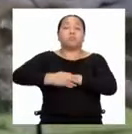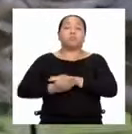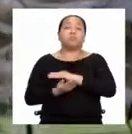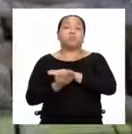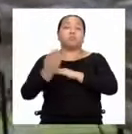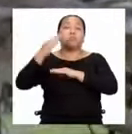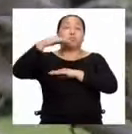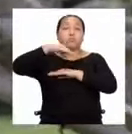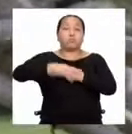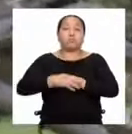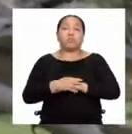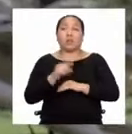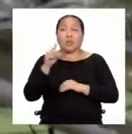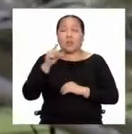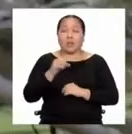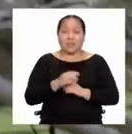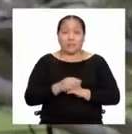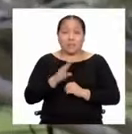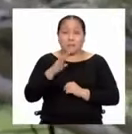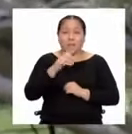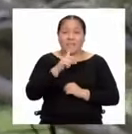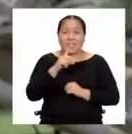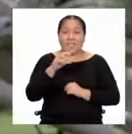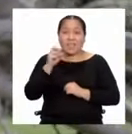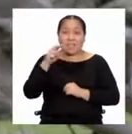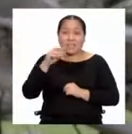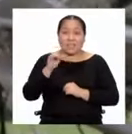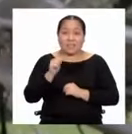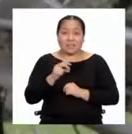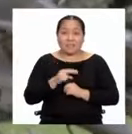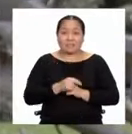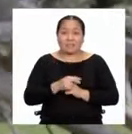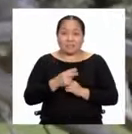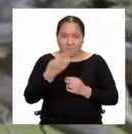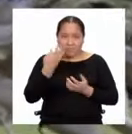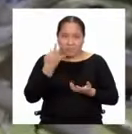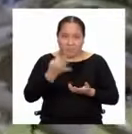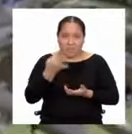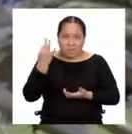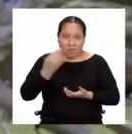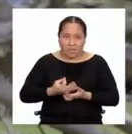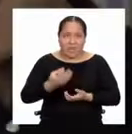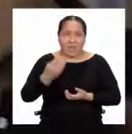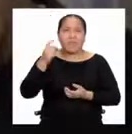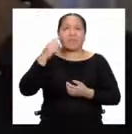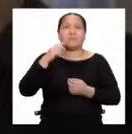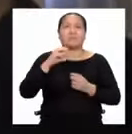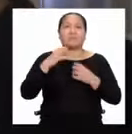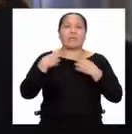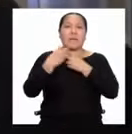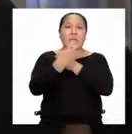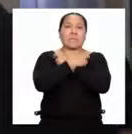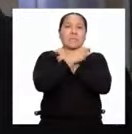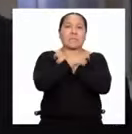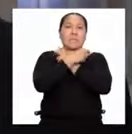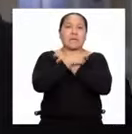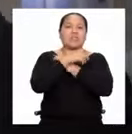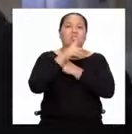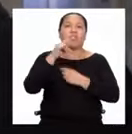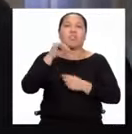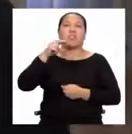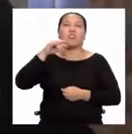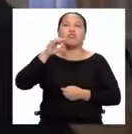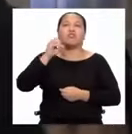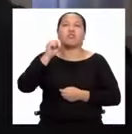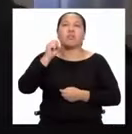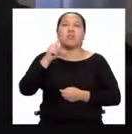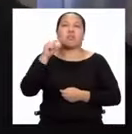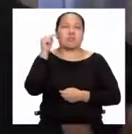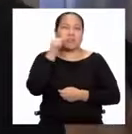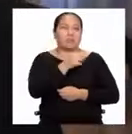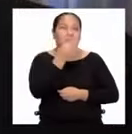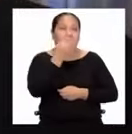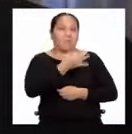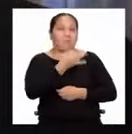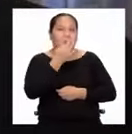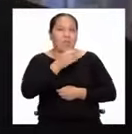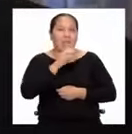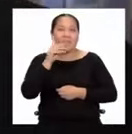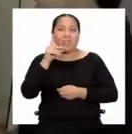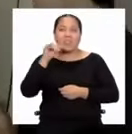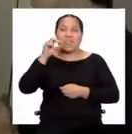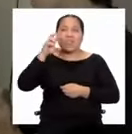Rodolfo Salas, que es un paleontólogo y nos va a mostrar verdaderos fósiles de dinosaurio. Este sí es un verdadero fósil